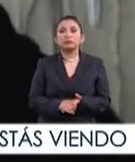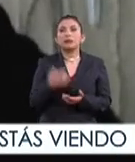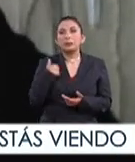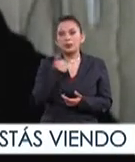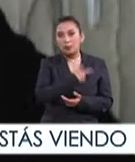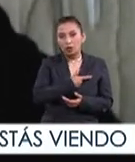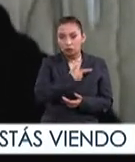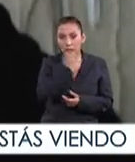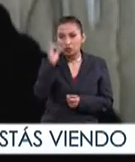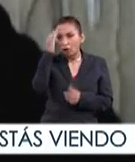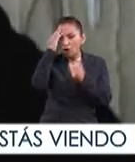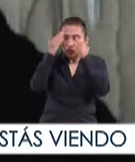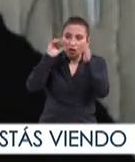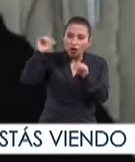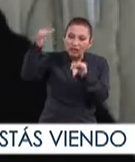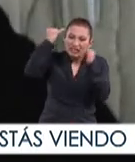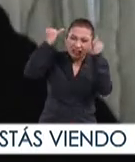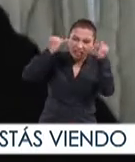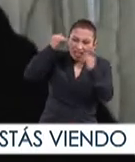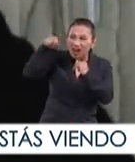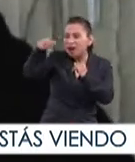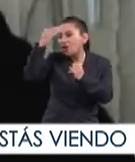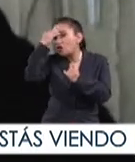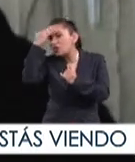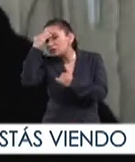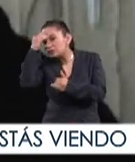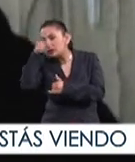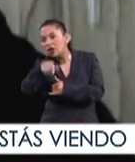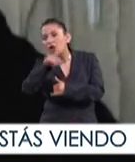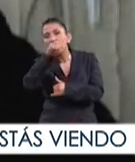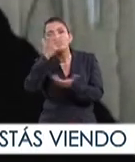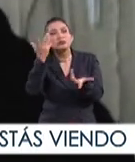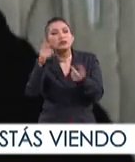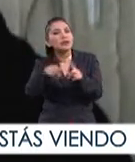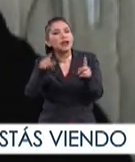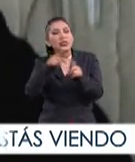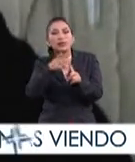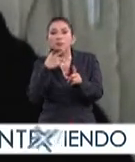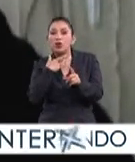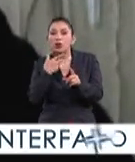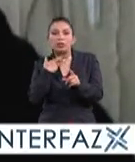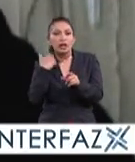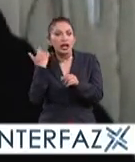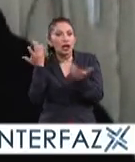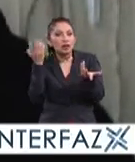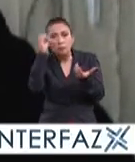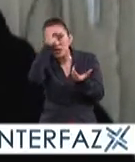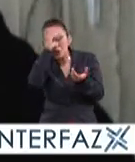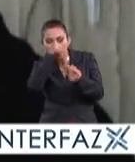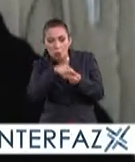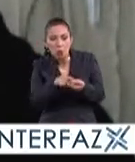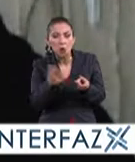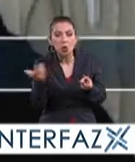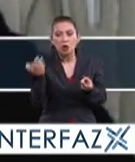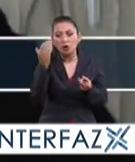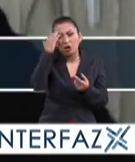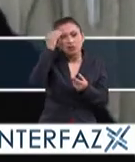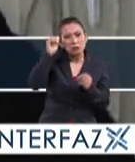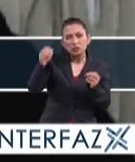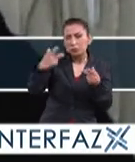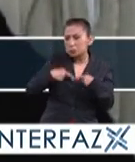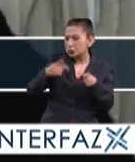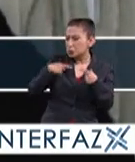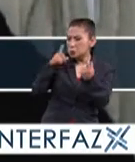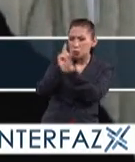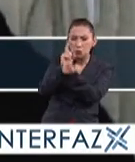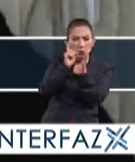Me gustó mucho el conocer otros pensamientos, el conocer otras ideologías políticas, el conocer muchas